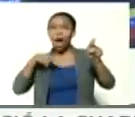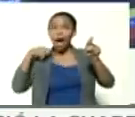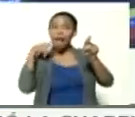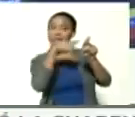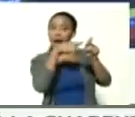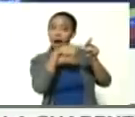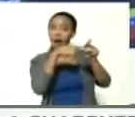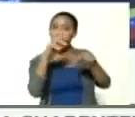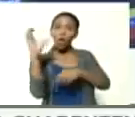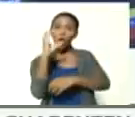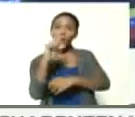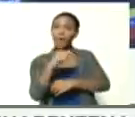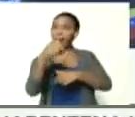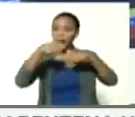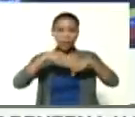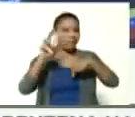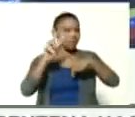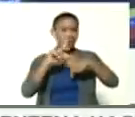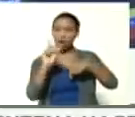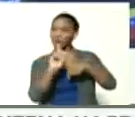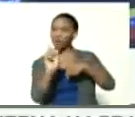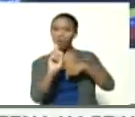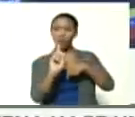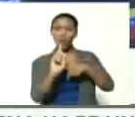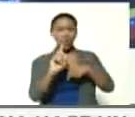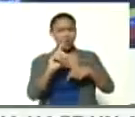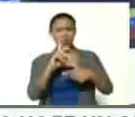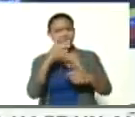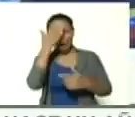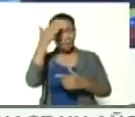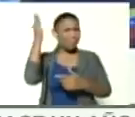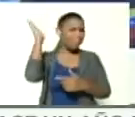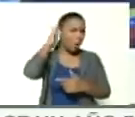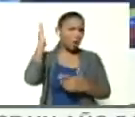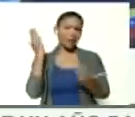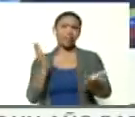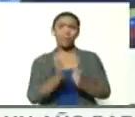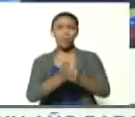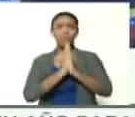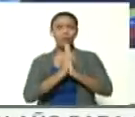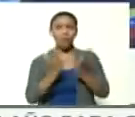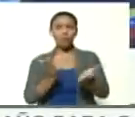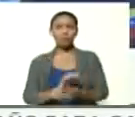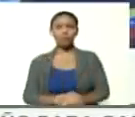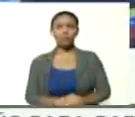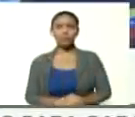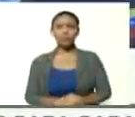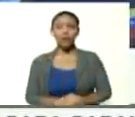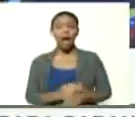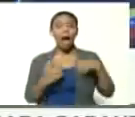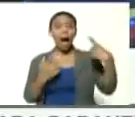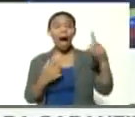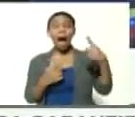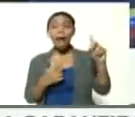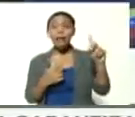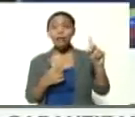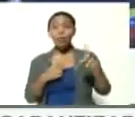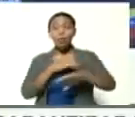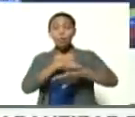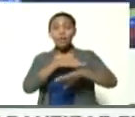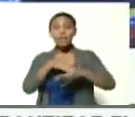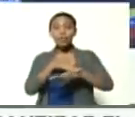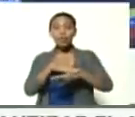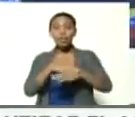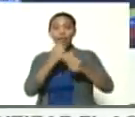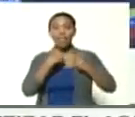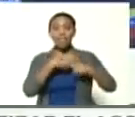no están en Venezuela. No sean cínicos e hipócritas. Hay una declaración del ministro de la Defensa